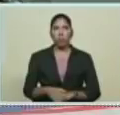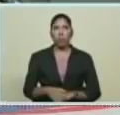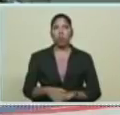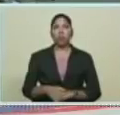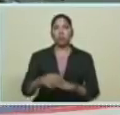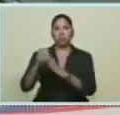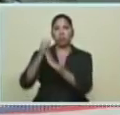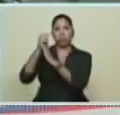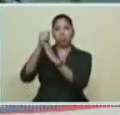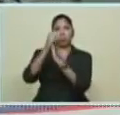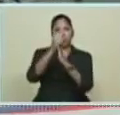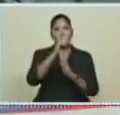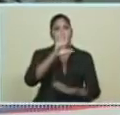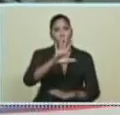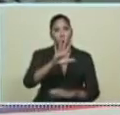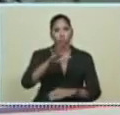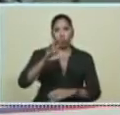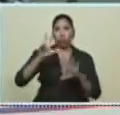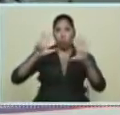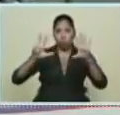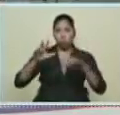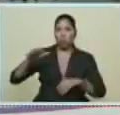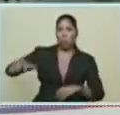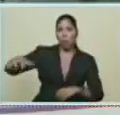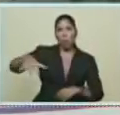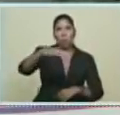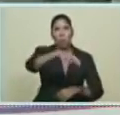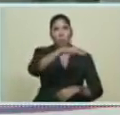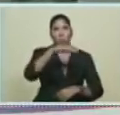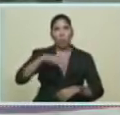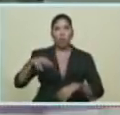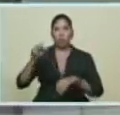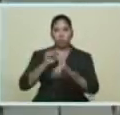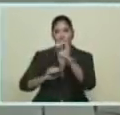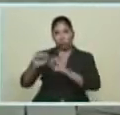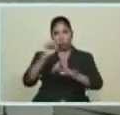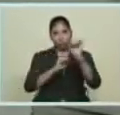defensa integral, las 8 regiones de defensa integral y las